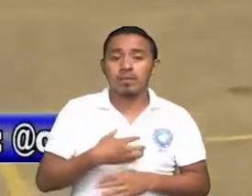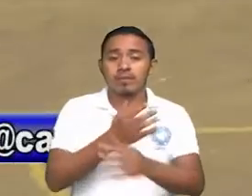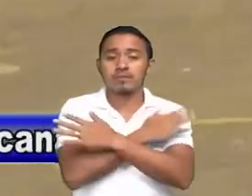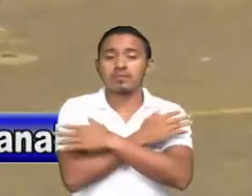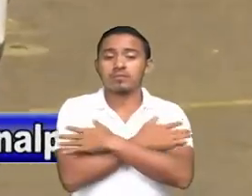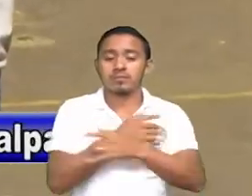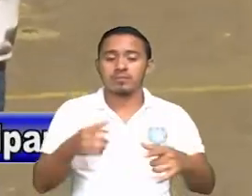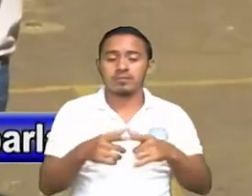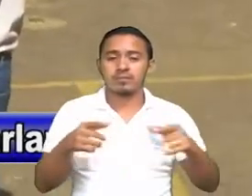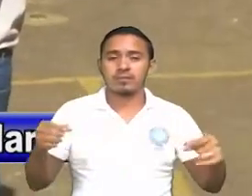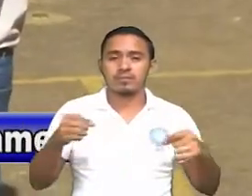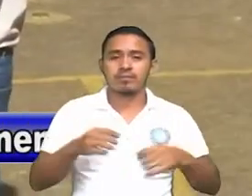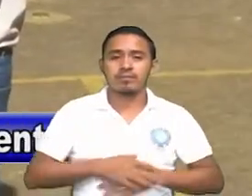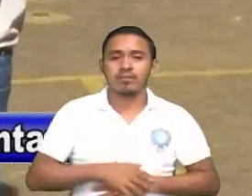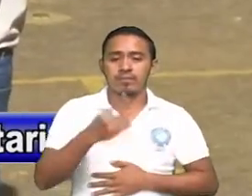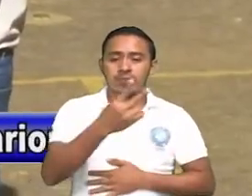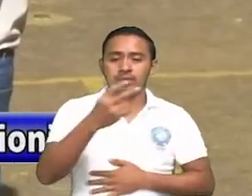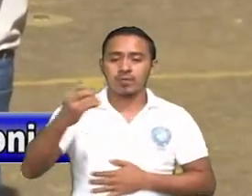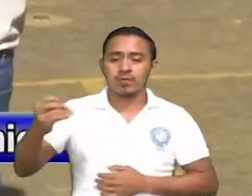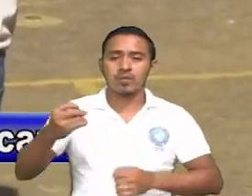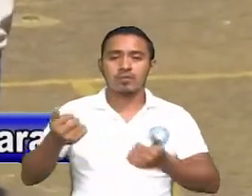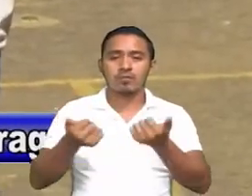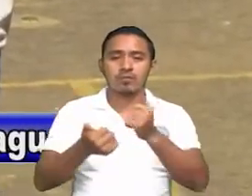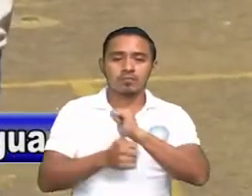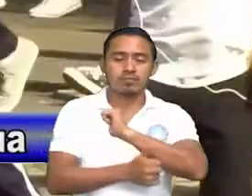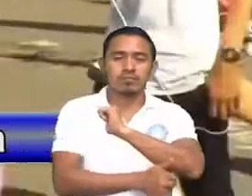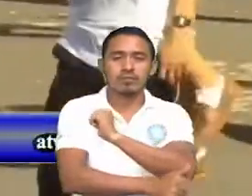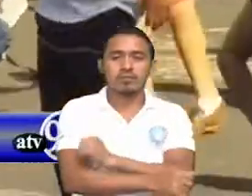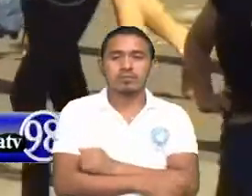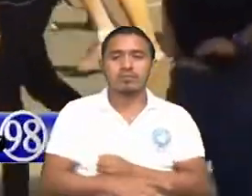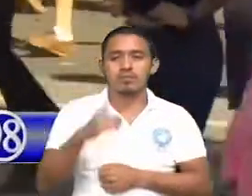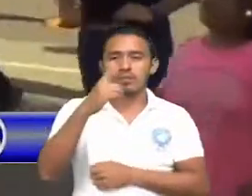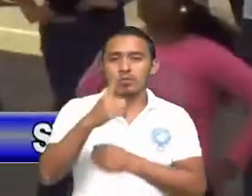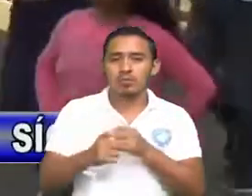Managua, son 200 muchachos. Uno por año